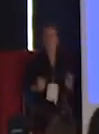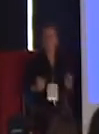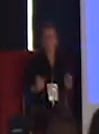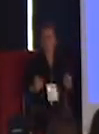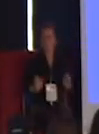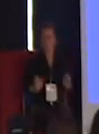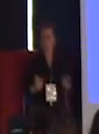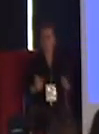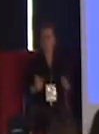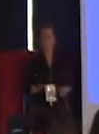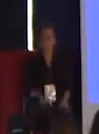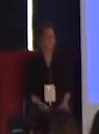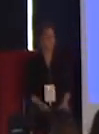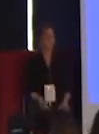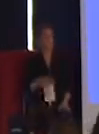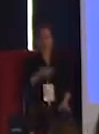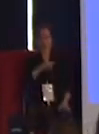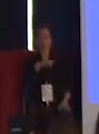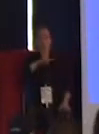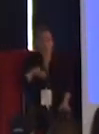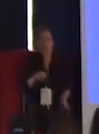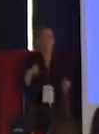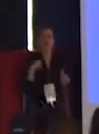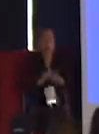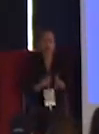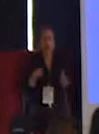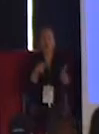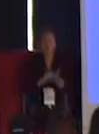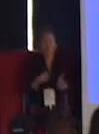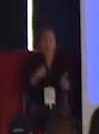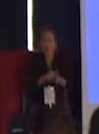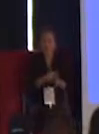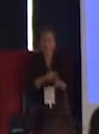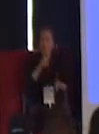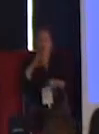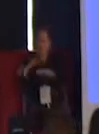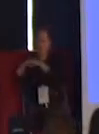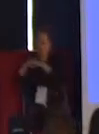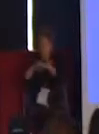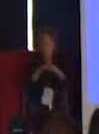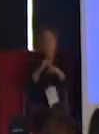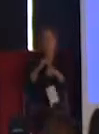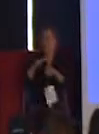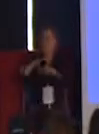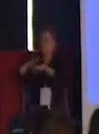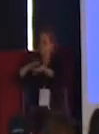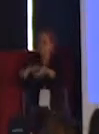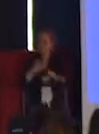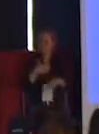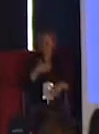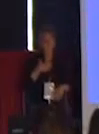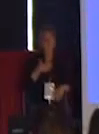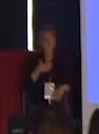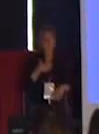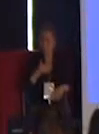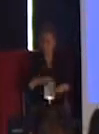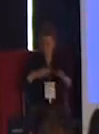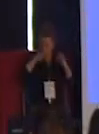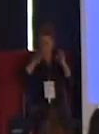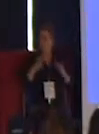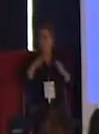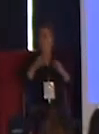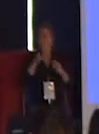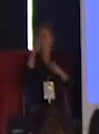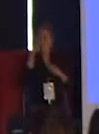nosotros, ya cansados de tanto, si no me dan, si, como yo le digo a nuestros compañeros desplazados, si no me cumplen a mí, que soy tres